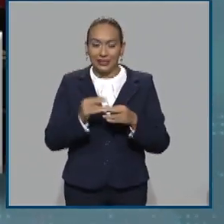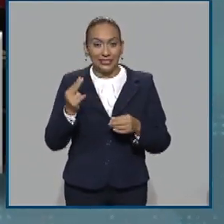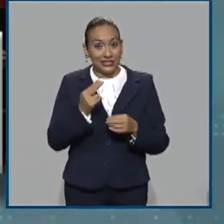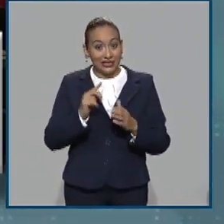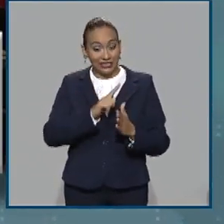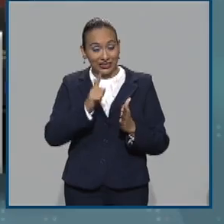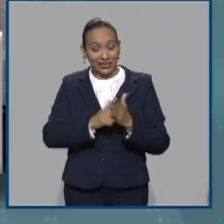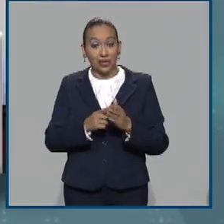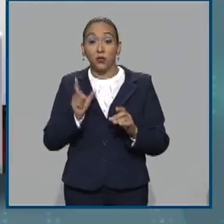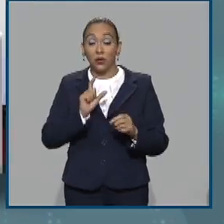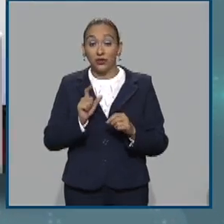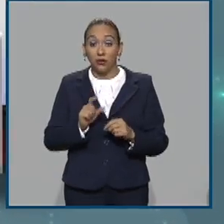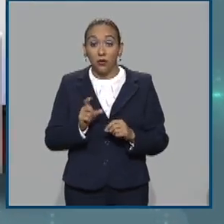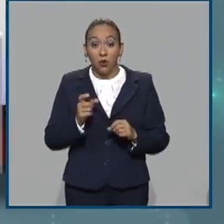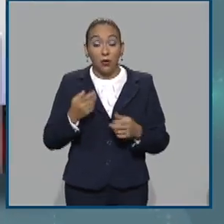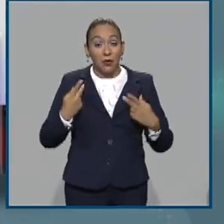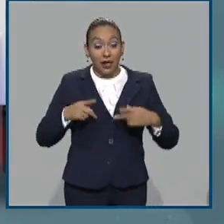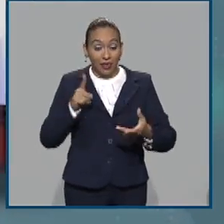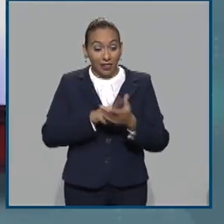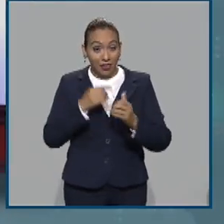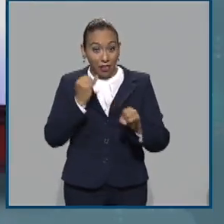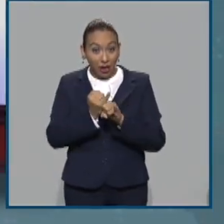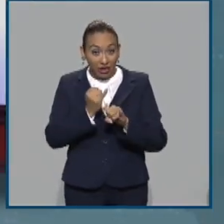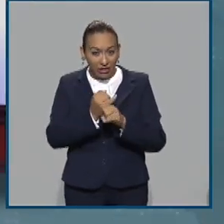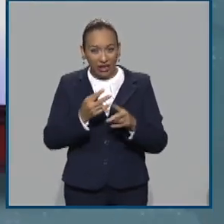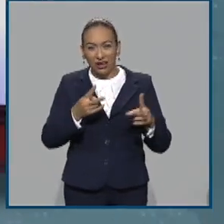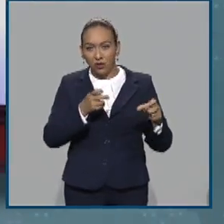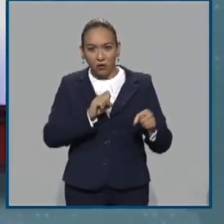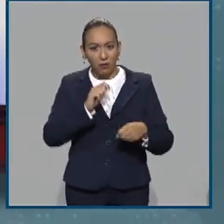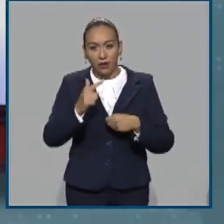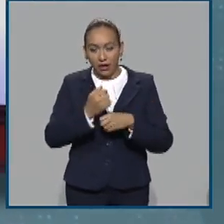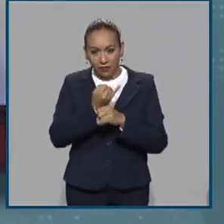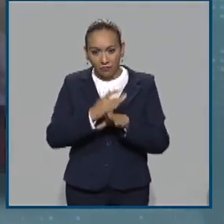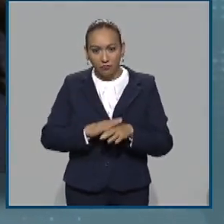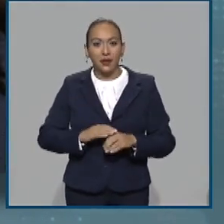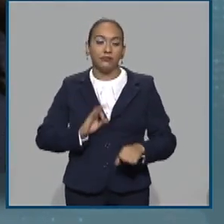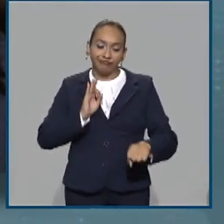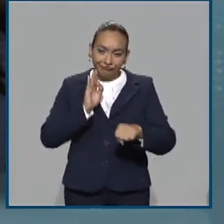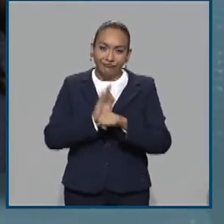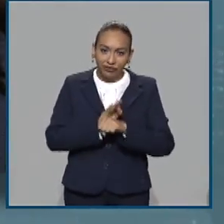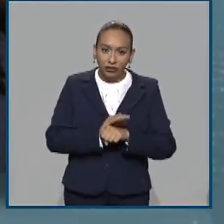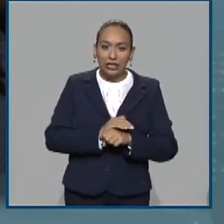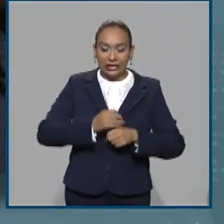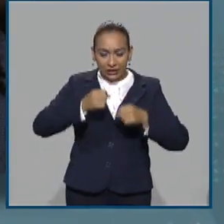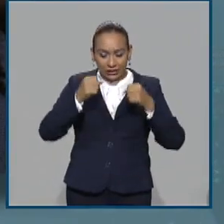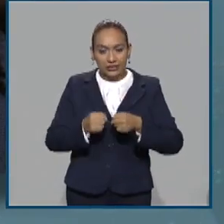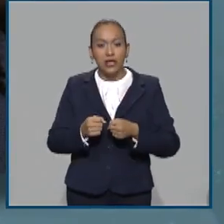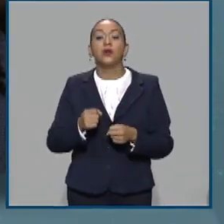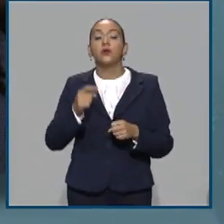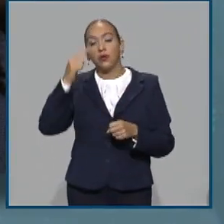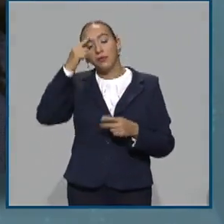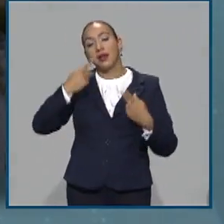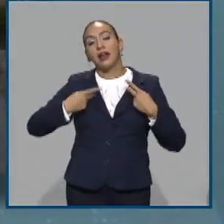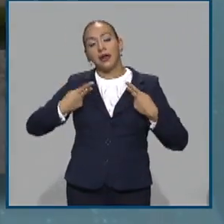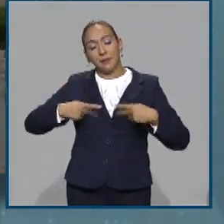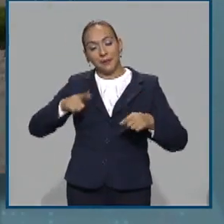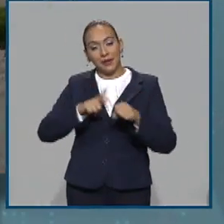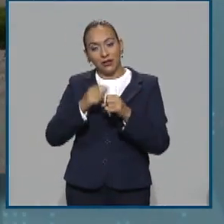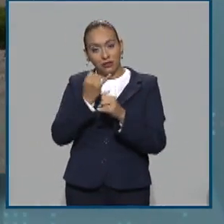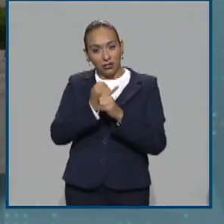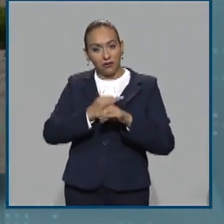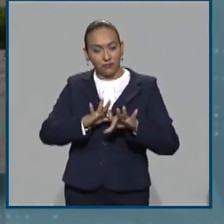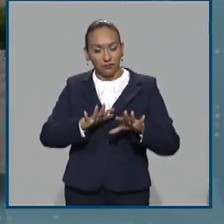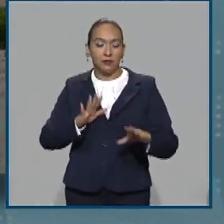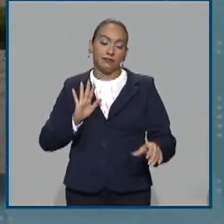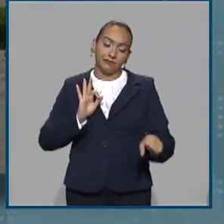los ciberdelitos para prevenir la vulneración al patrimonio, la seguridad jurídica y los datos personales. Para el canal